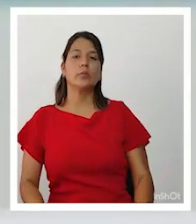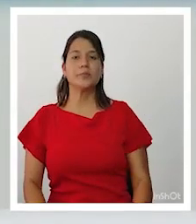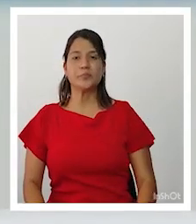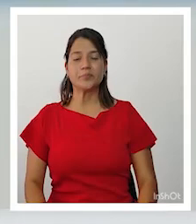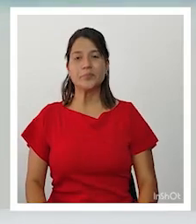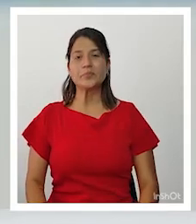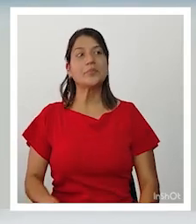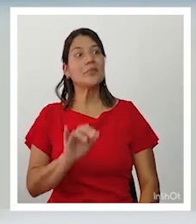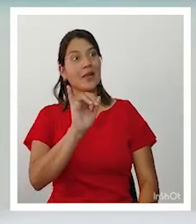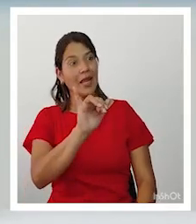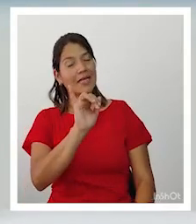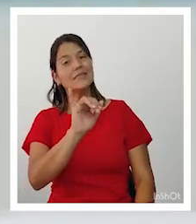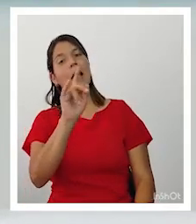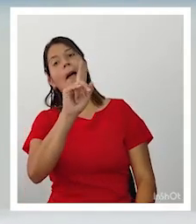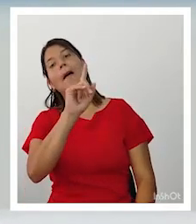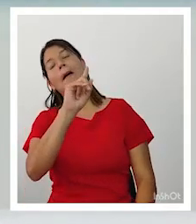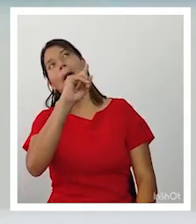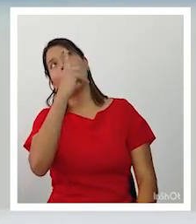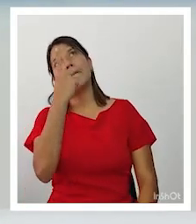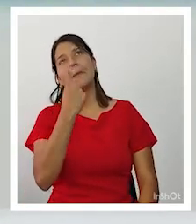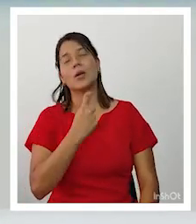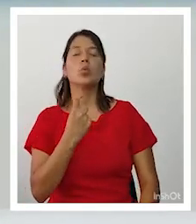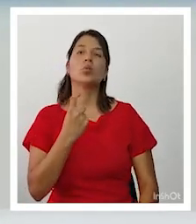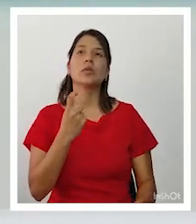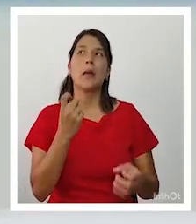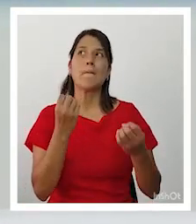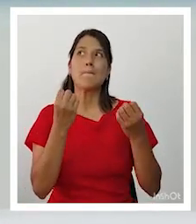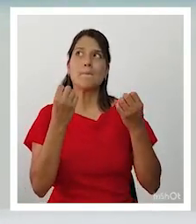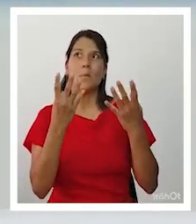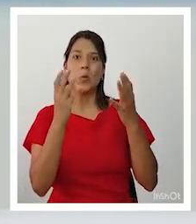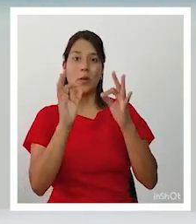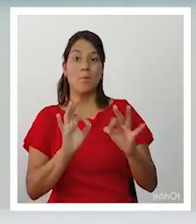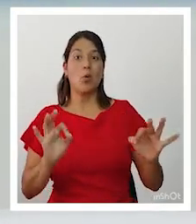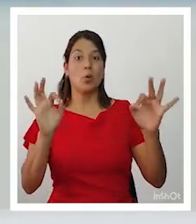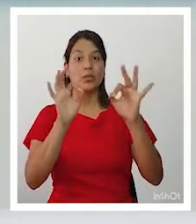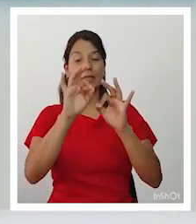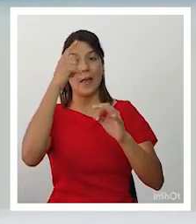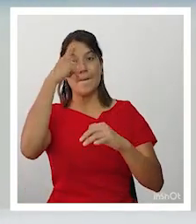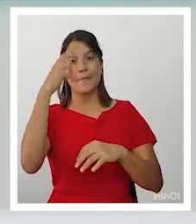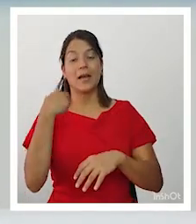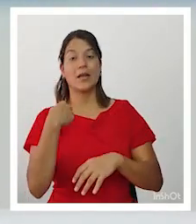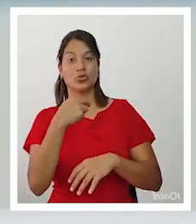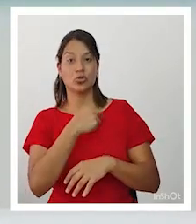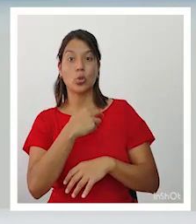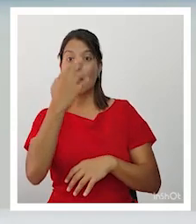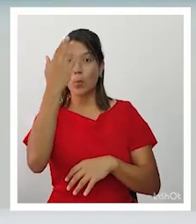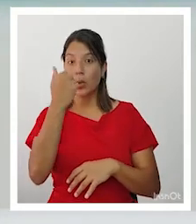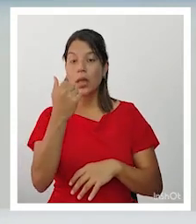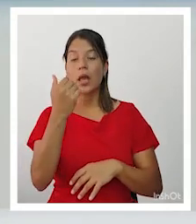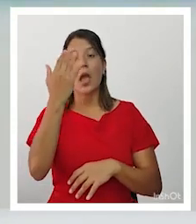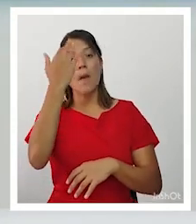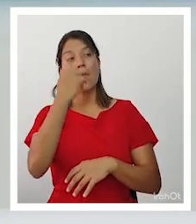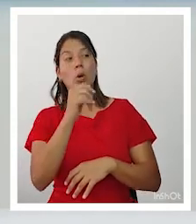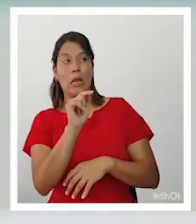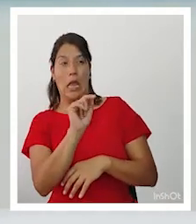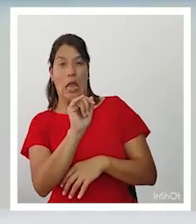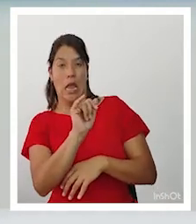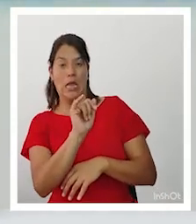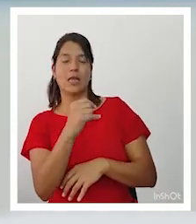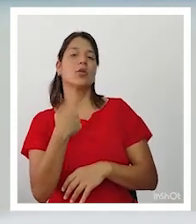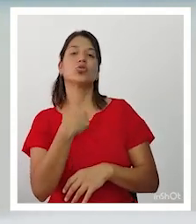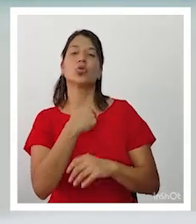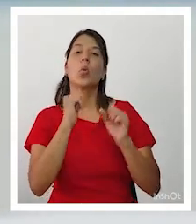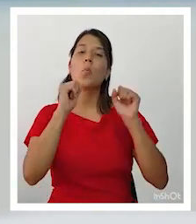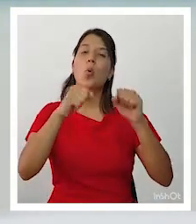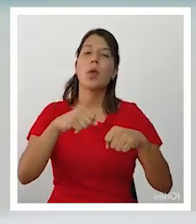Eso es una pregunta, ¿verdad? Súper importante para nosotros, ¿verdad? Porque por ahí es donde nosotros podemos ver qué